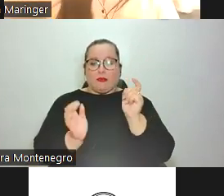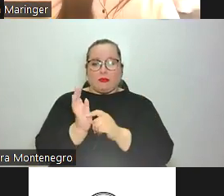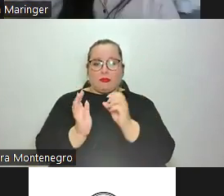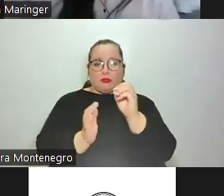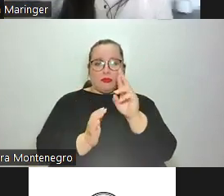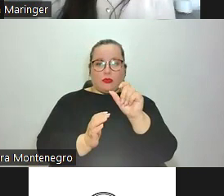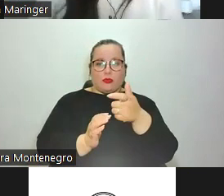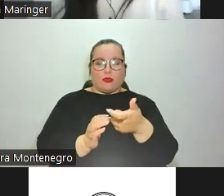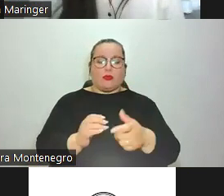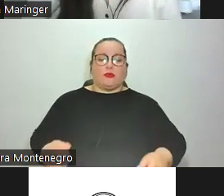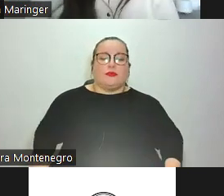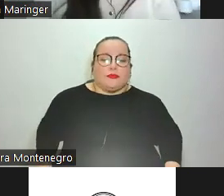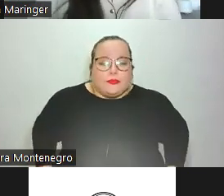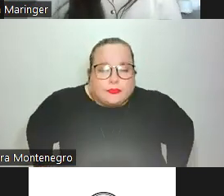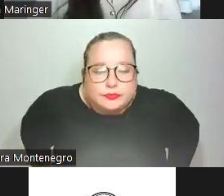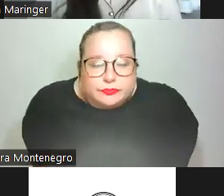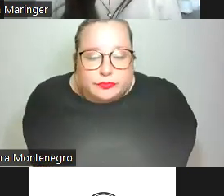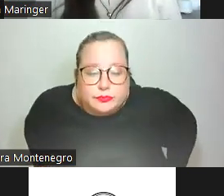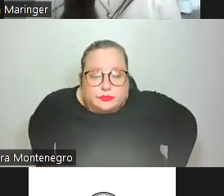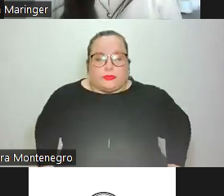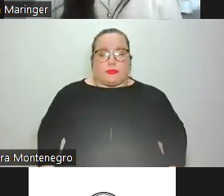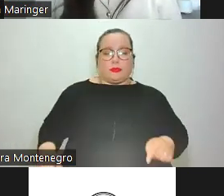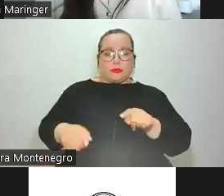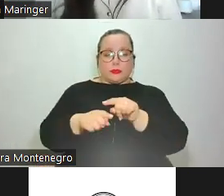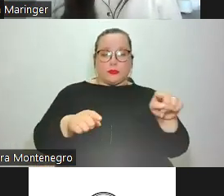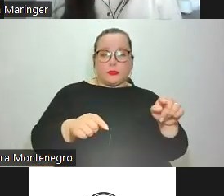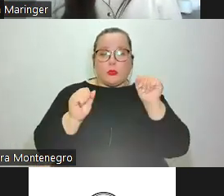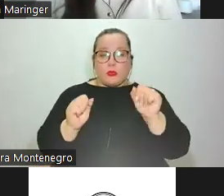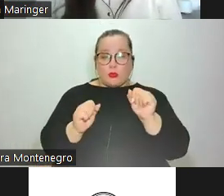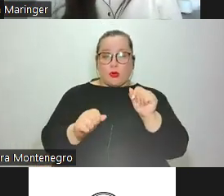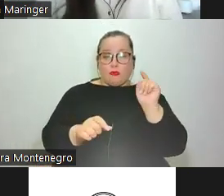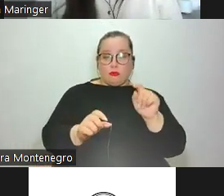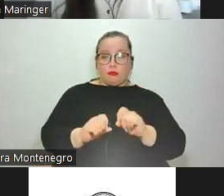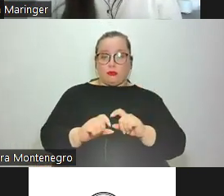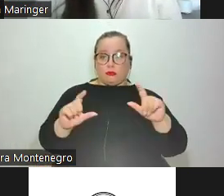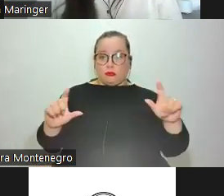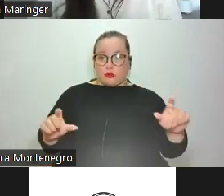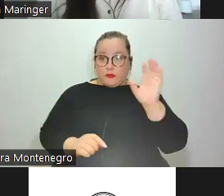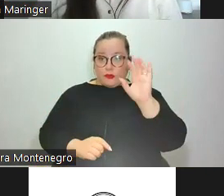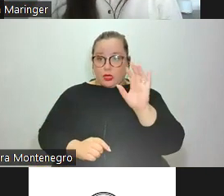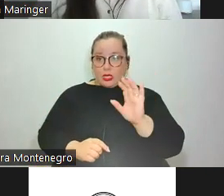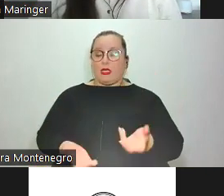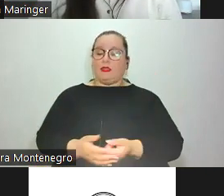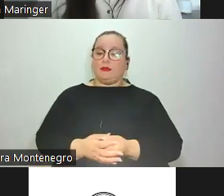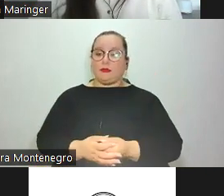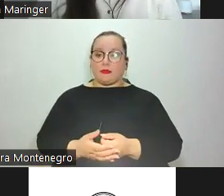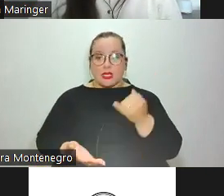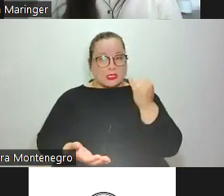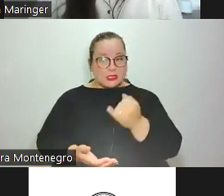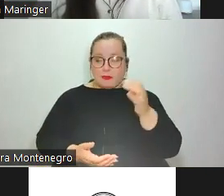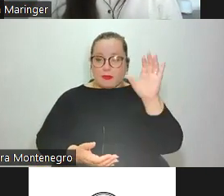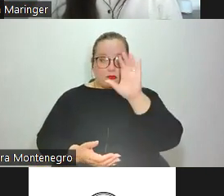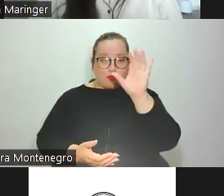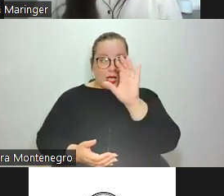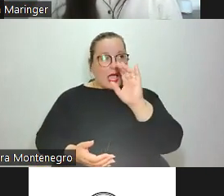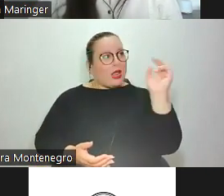networking.org. Aquí lo estoy dejando para que puedan entrar y buscar ahí en ese mundo. Es fundamental entonces estar mirando el entorno, estar